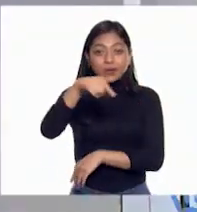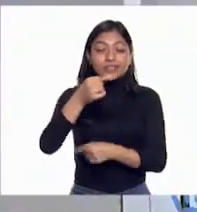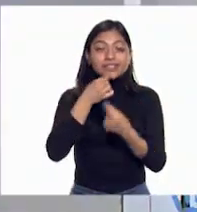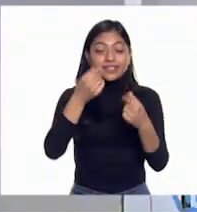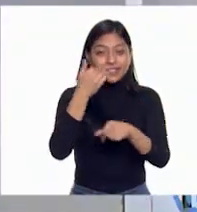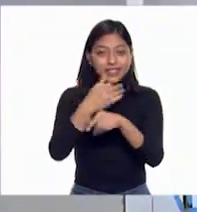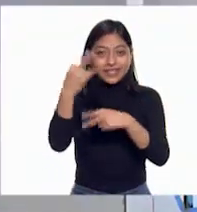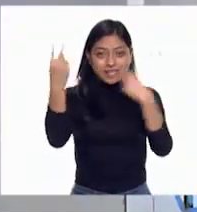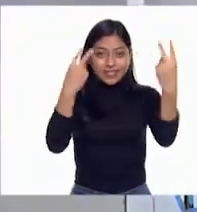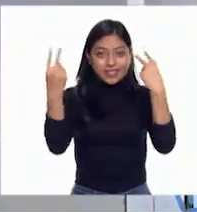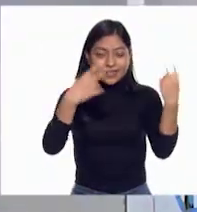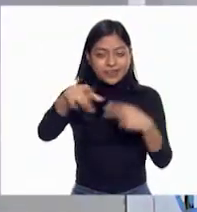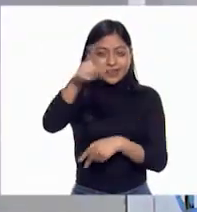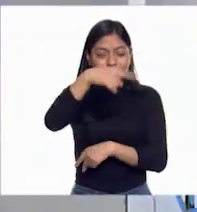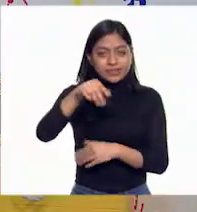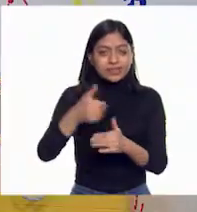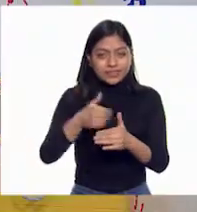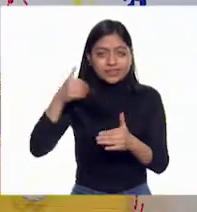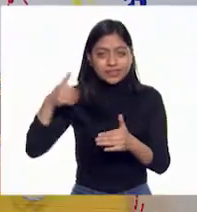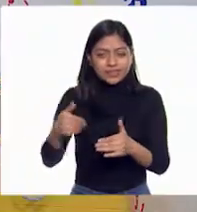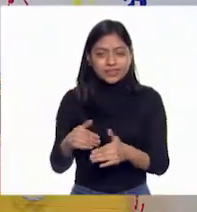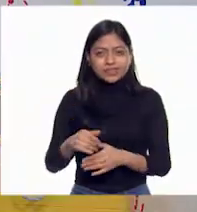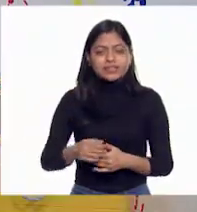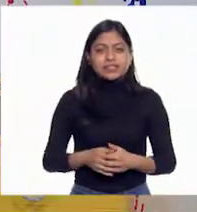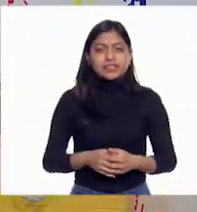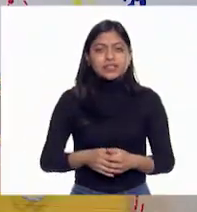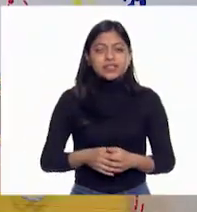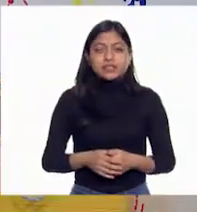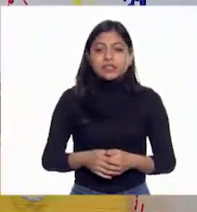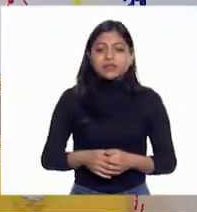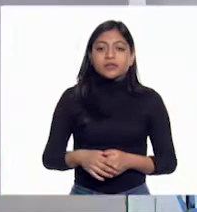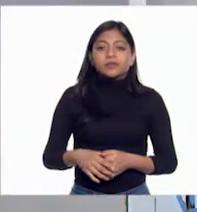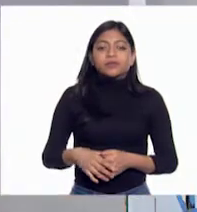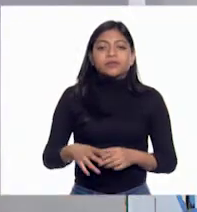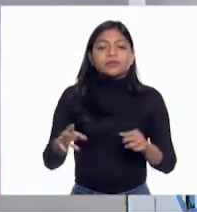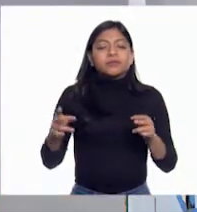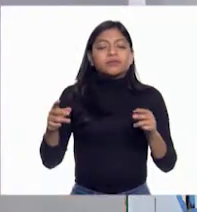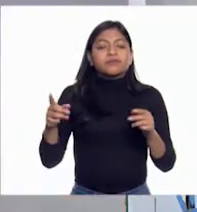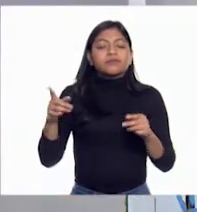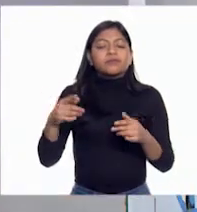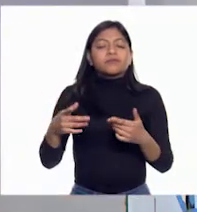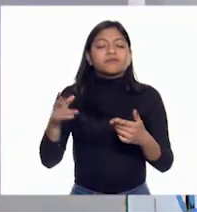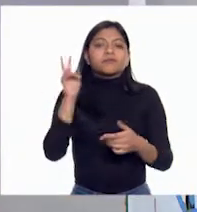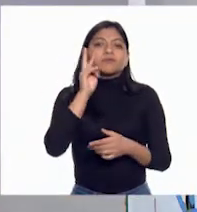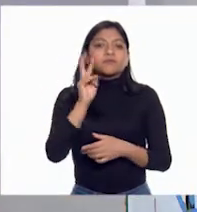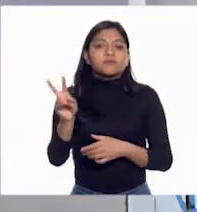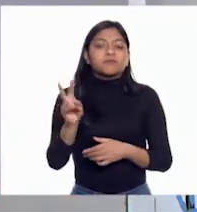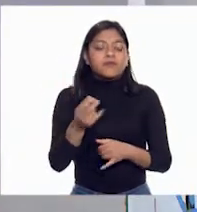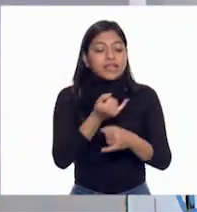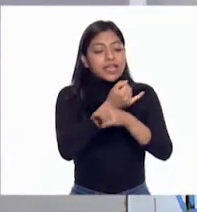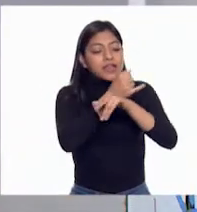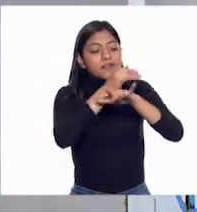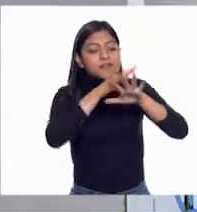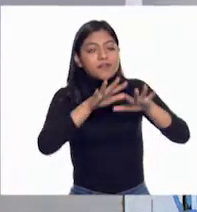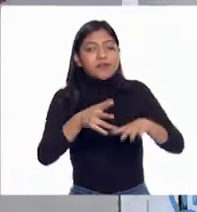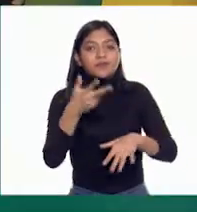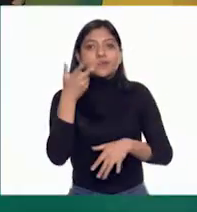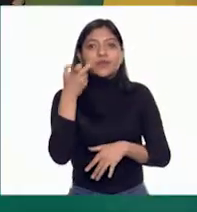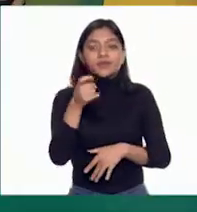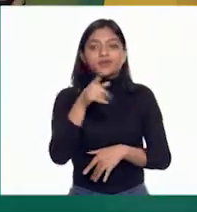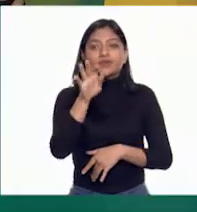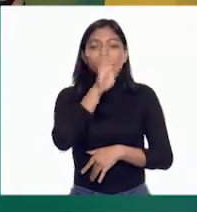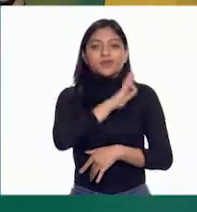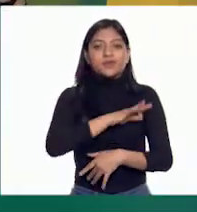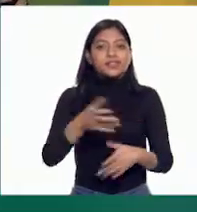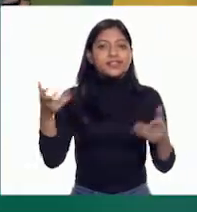acompañan, ¿ustedes alguna vez han escuchado la frase que dice información es poder? ¡Hola! Ay,